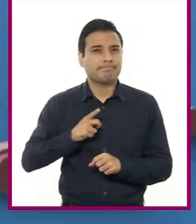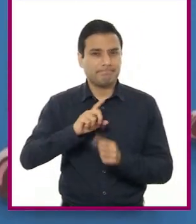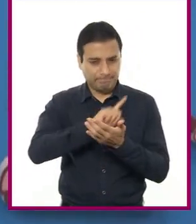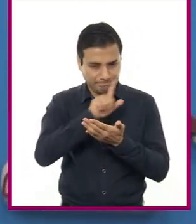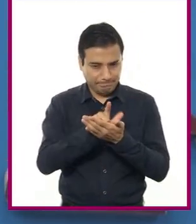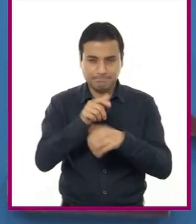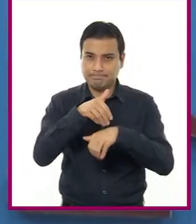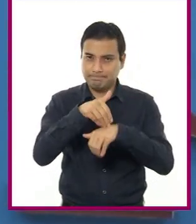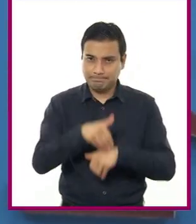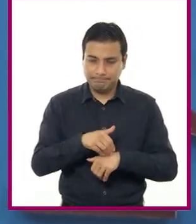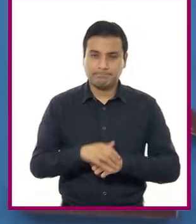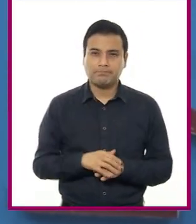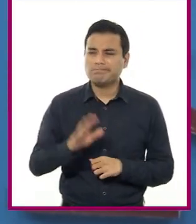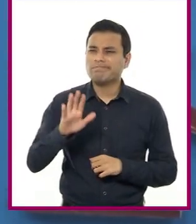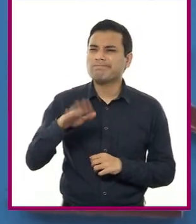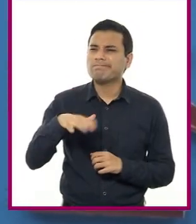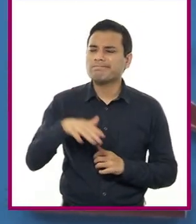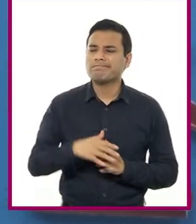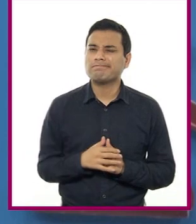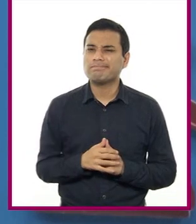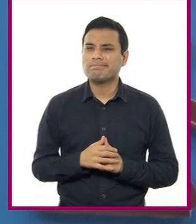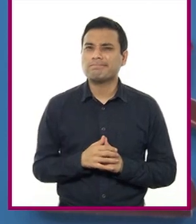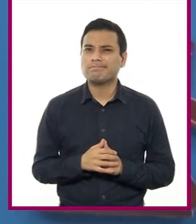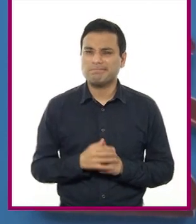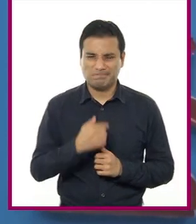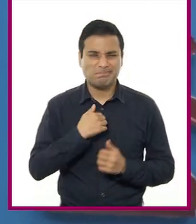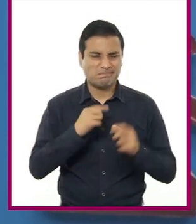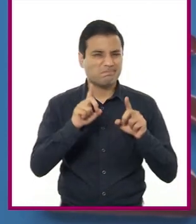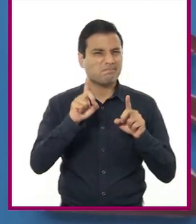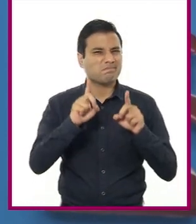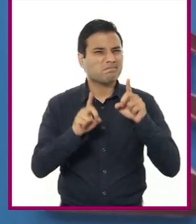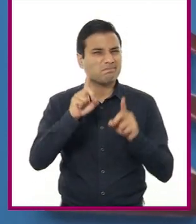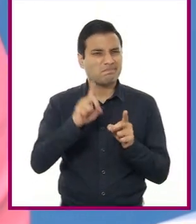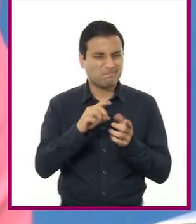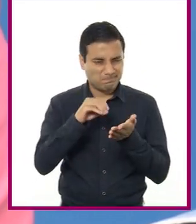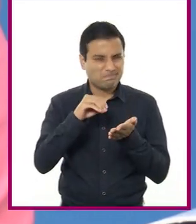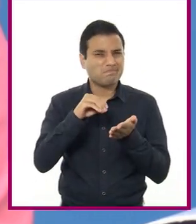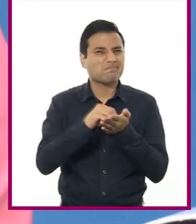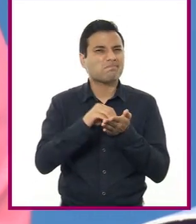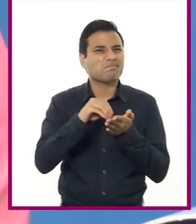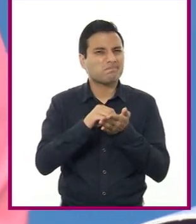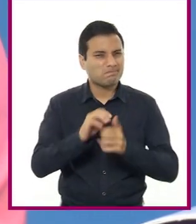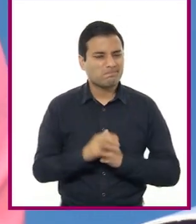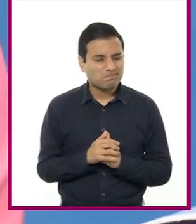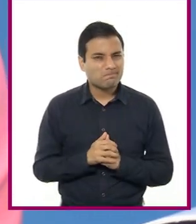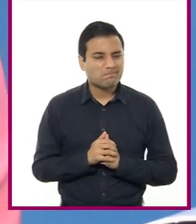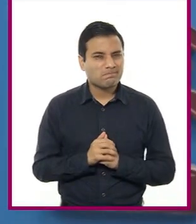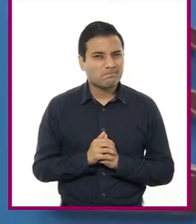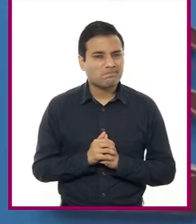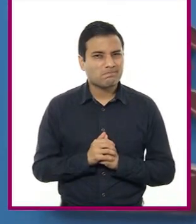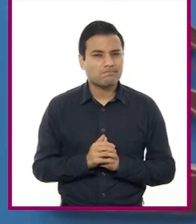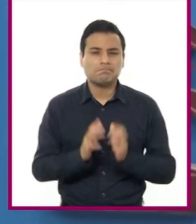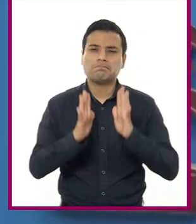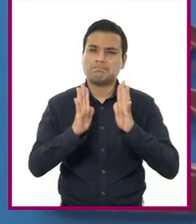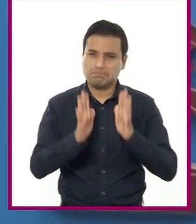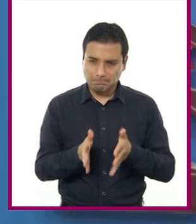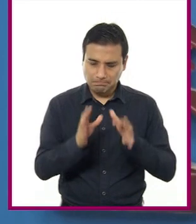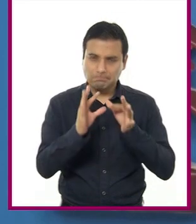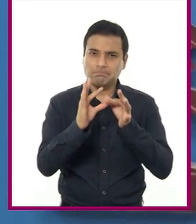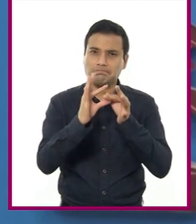país. Mari, todavía tengo ciertas inquietudes respecto de la autoridad. Ya explicaste